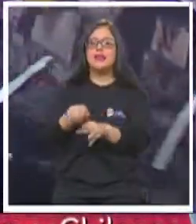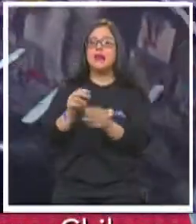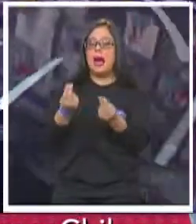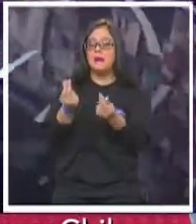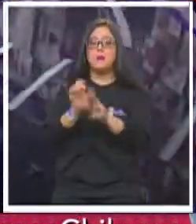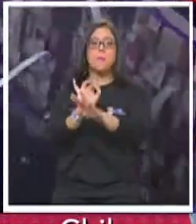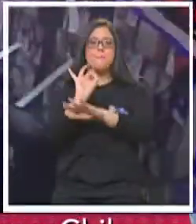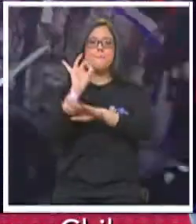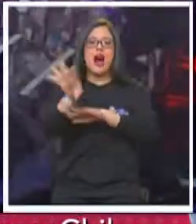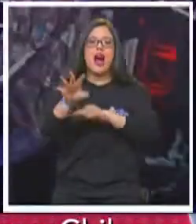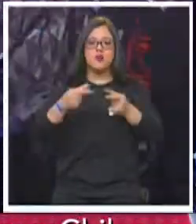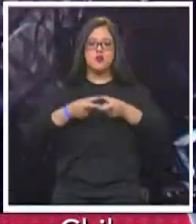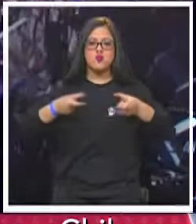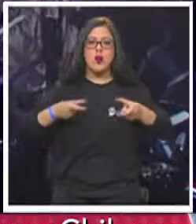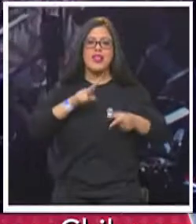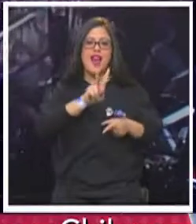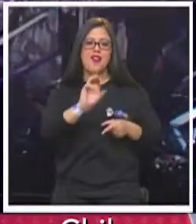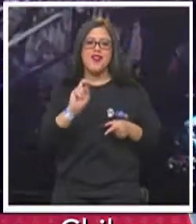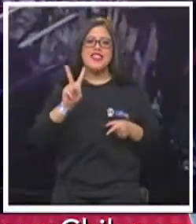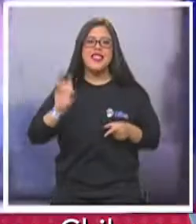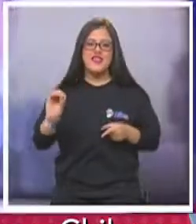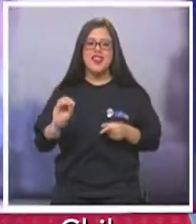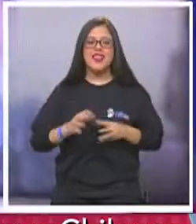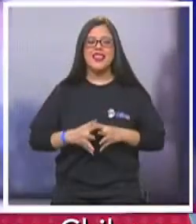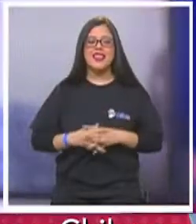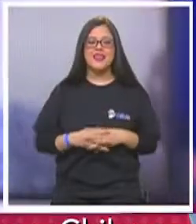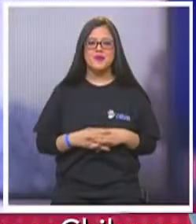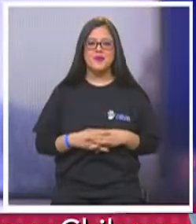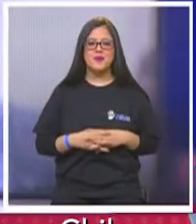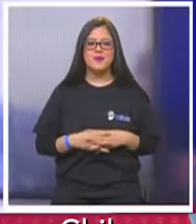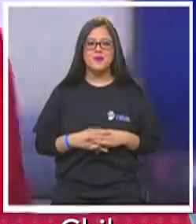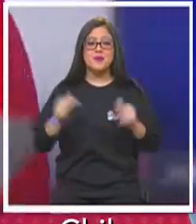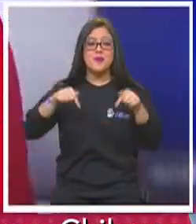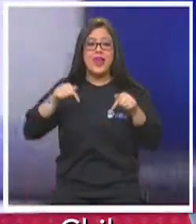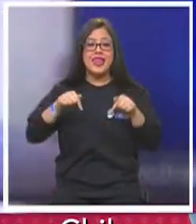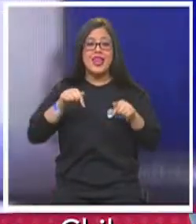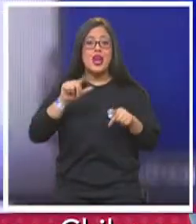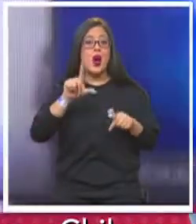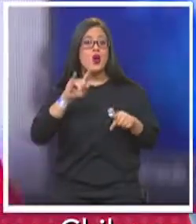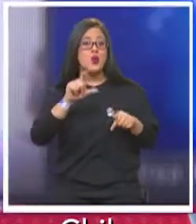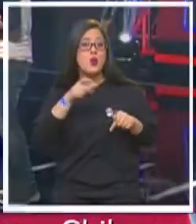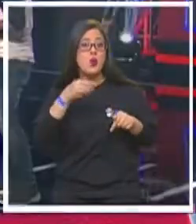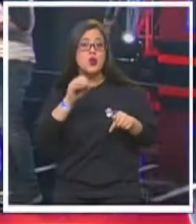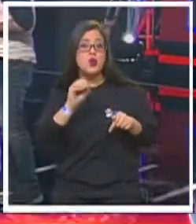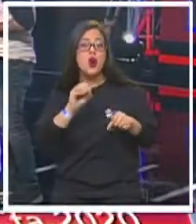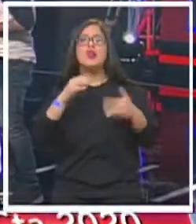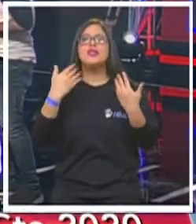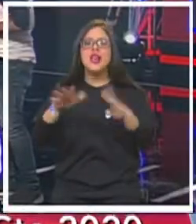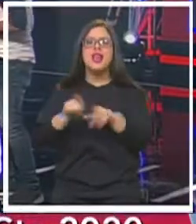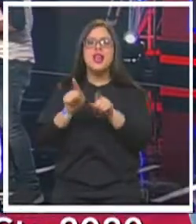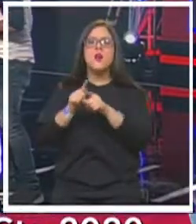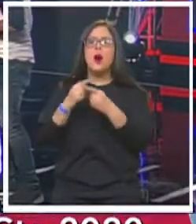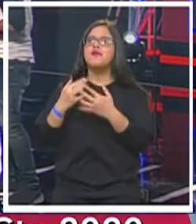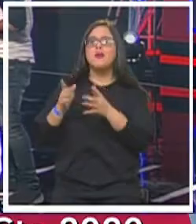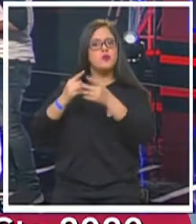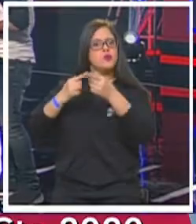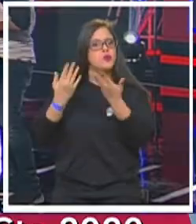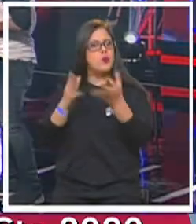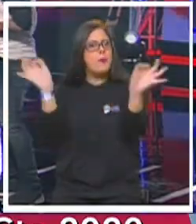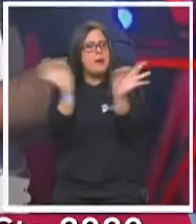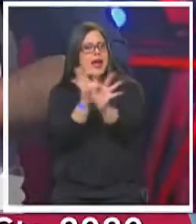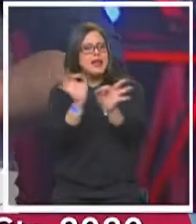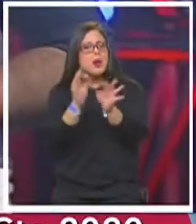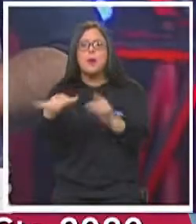cuenta 2020. ¡Maravilloso, Lucho! Oye, y acá nosotros con Lucho tenemos un tutorial de cómo usar el botón digital para que toda la